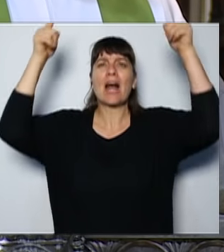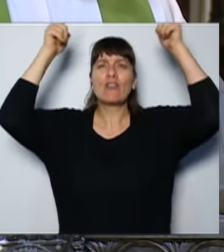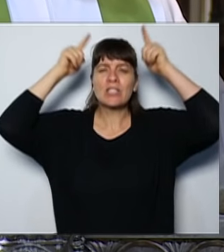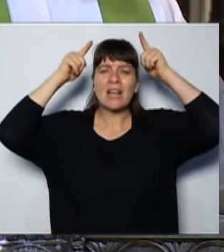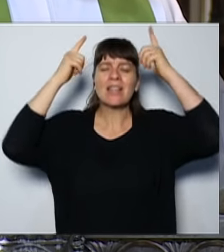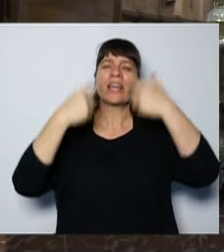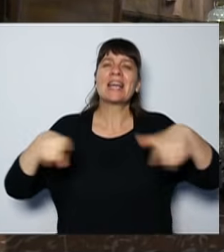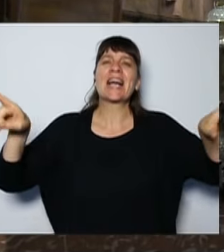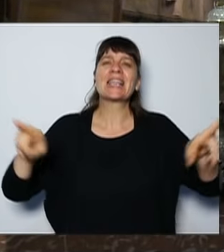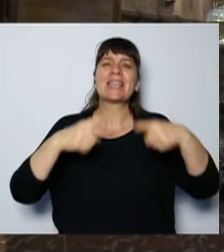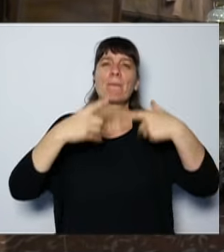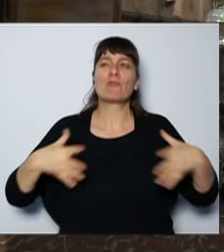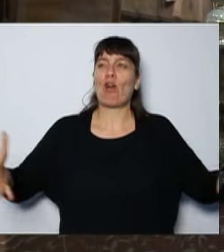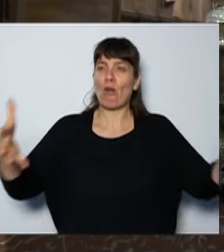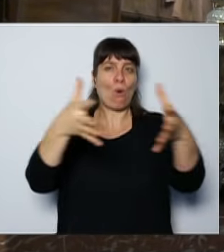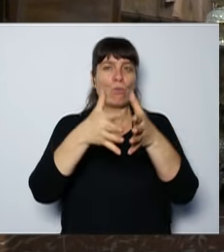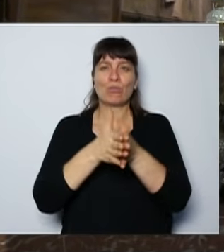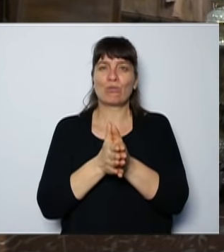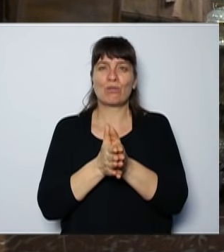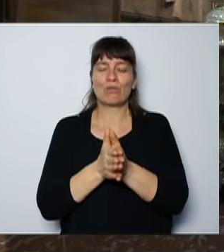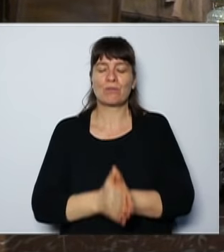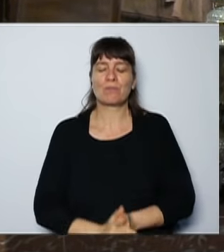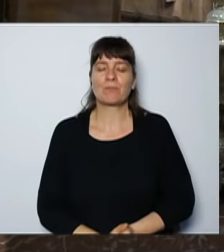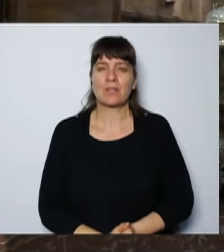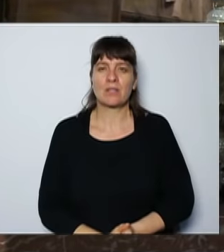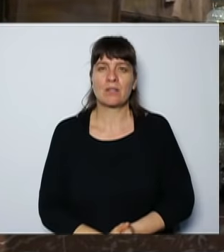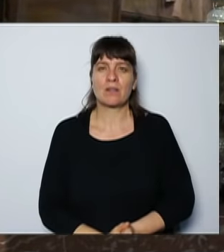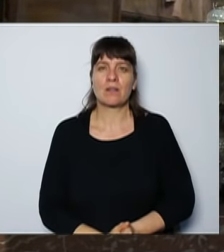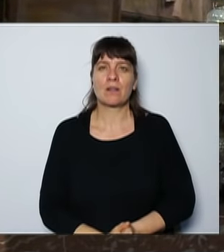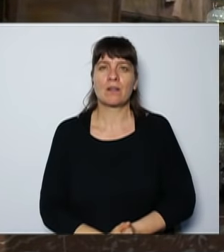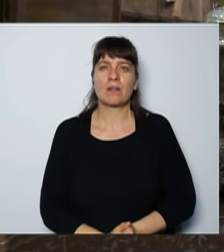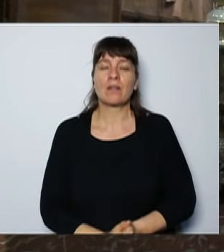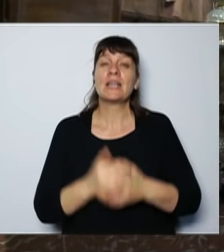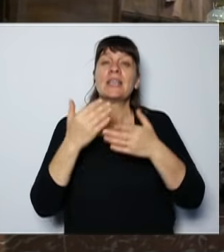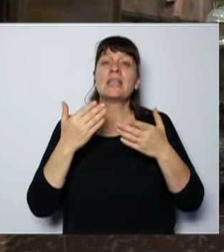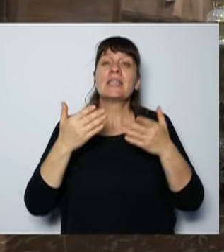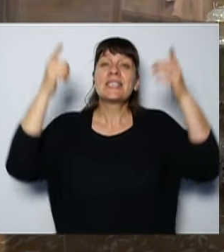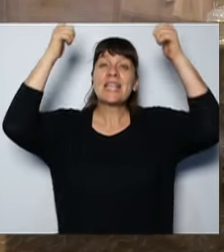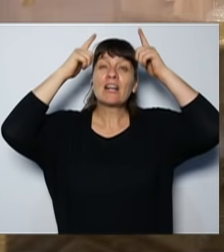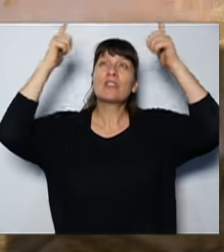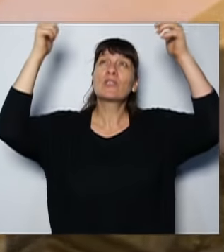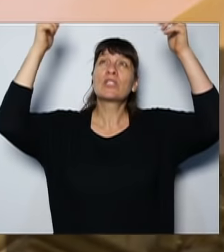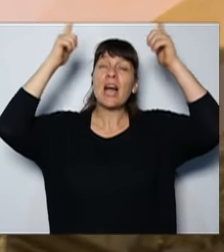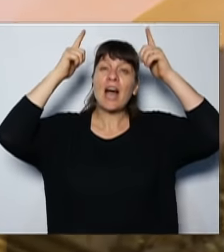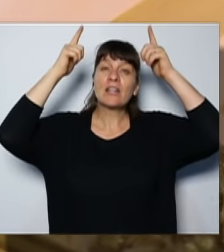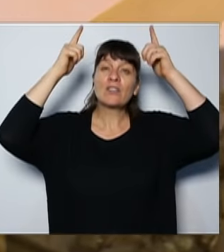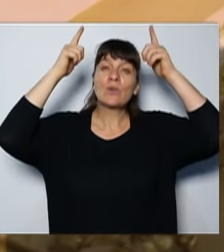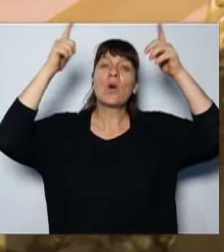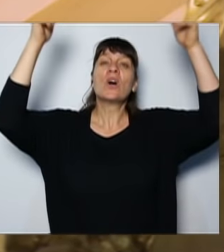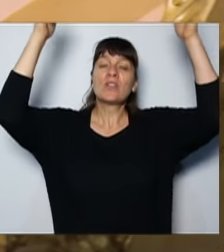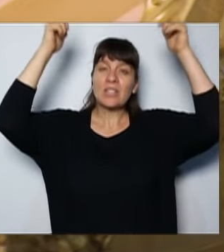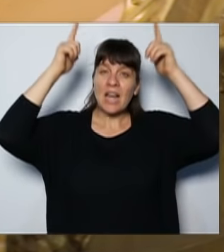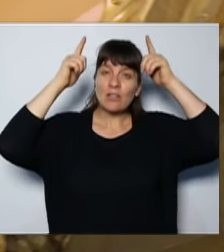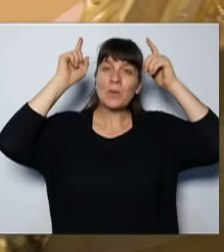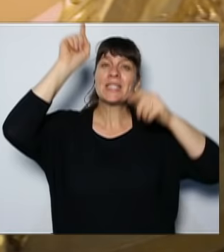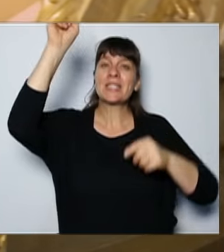santos, cantamos unánimes el himno de tu gloria. Santo, santo,